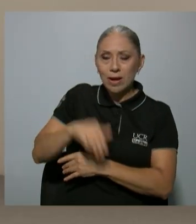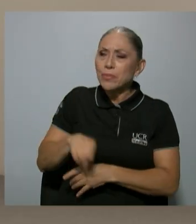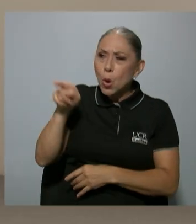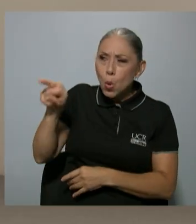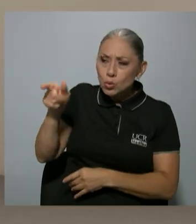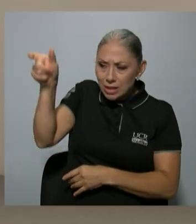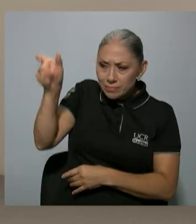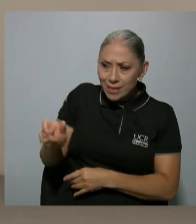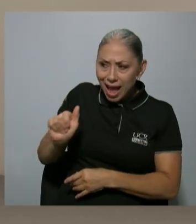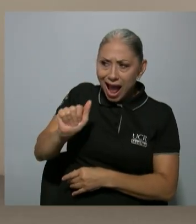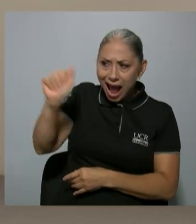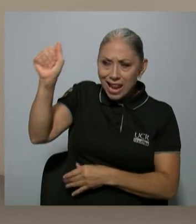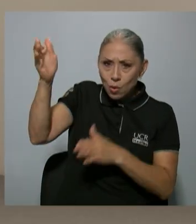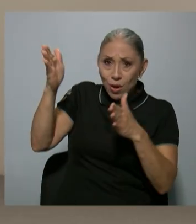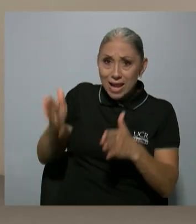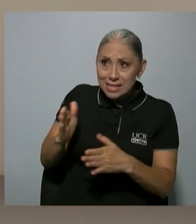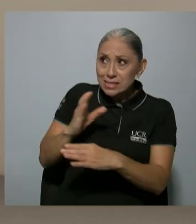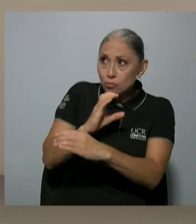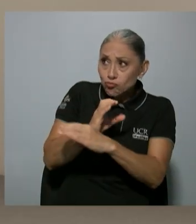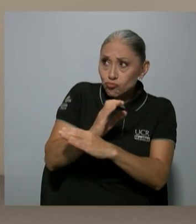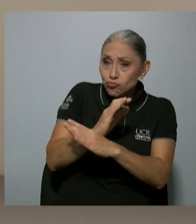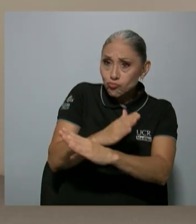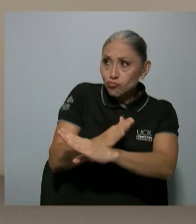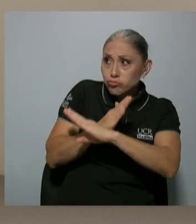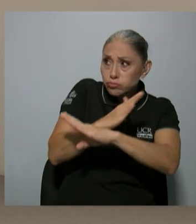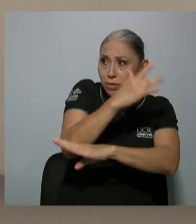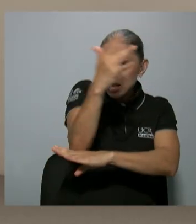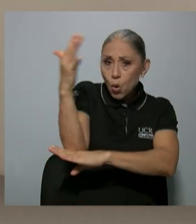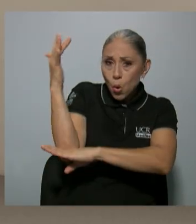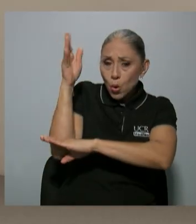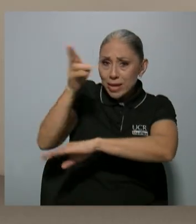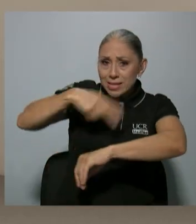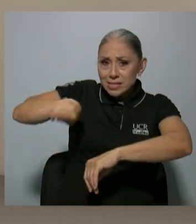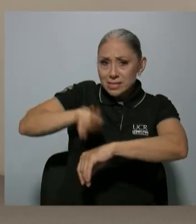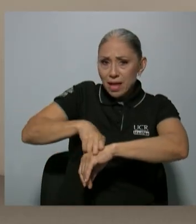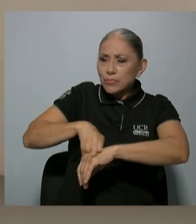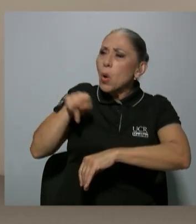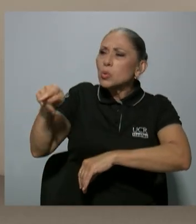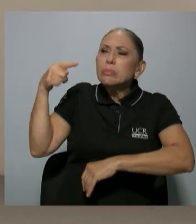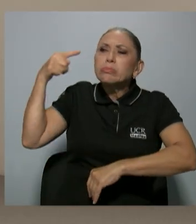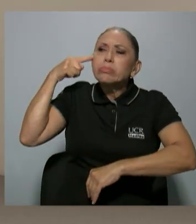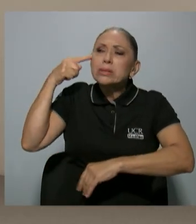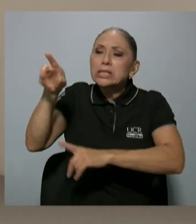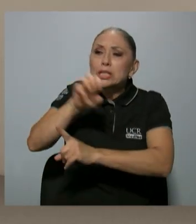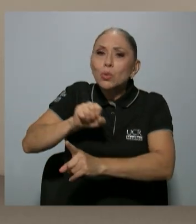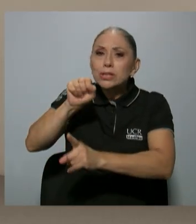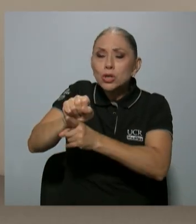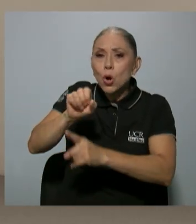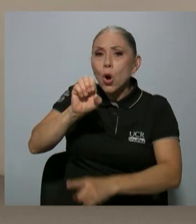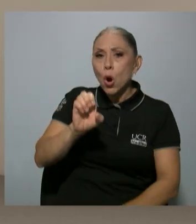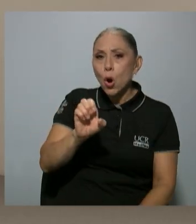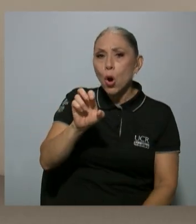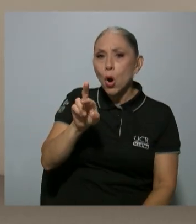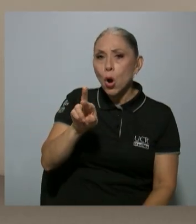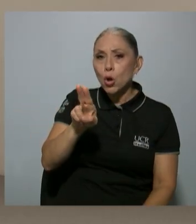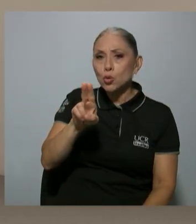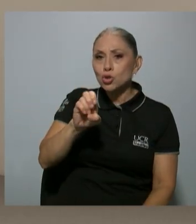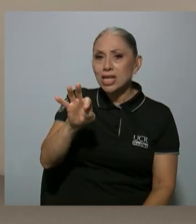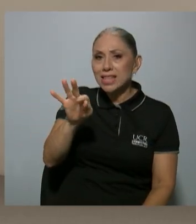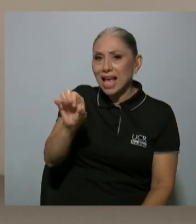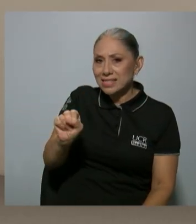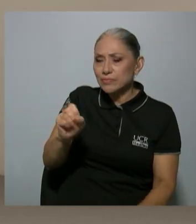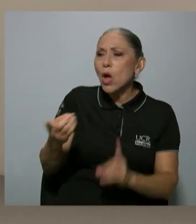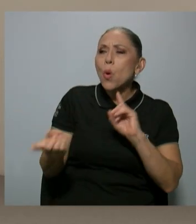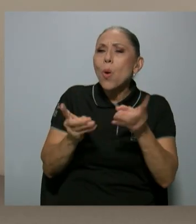una alajuelense ecologista? ¿Cuál es su valoración de la situación en Cruzitas? ¿Y cuáles salidas reales tiene